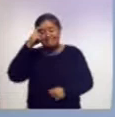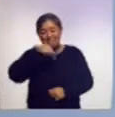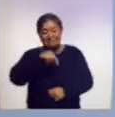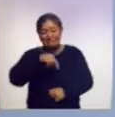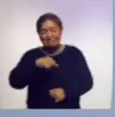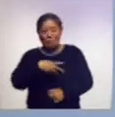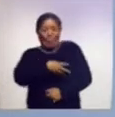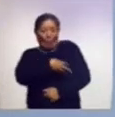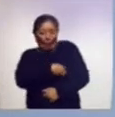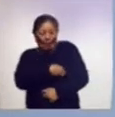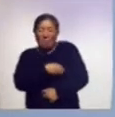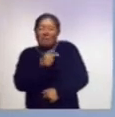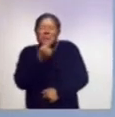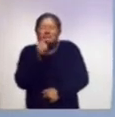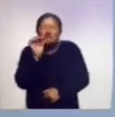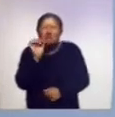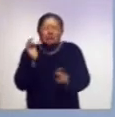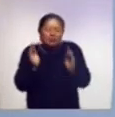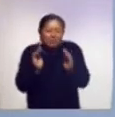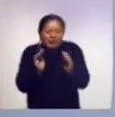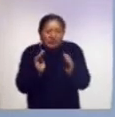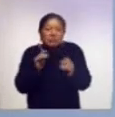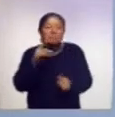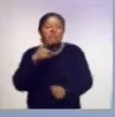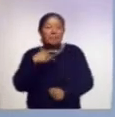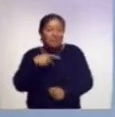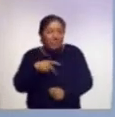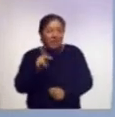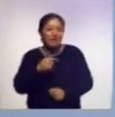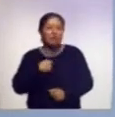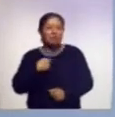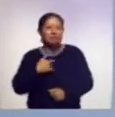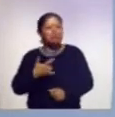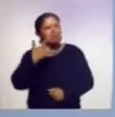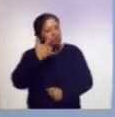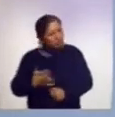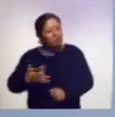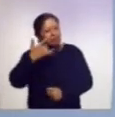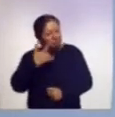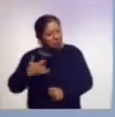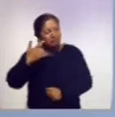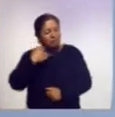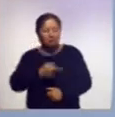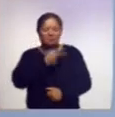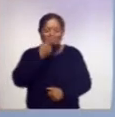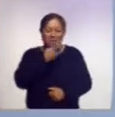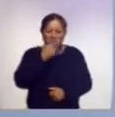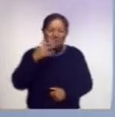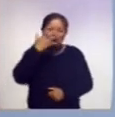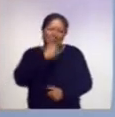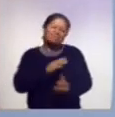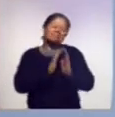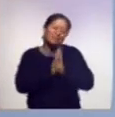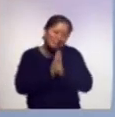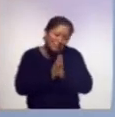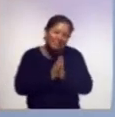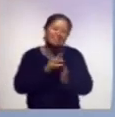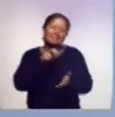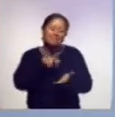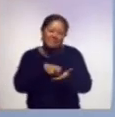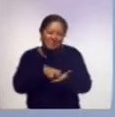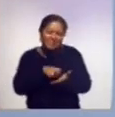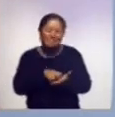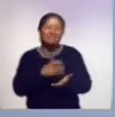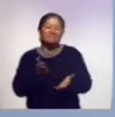agarrarla, como es muy chiquito, pero está en mis, bueno, o sea, yo siento que hablándoles bonito y rogándoles, ellos van a